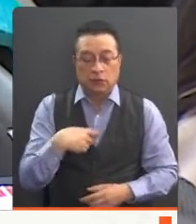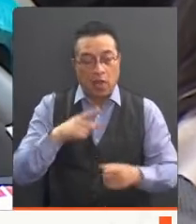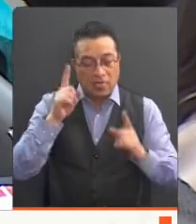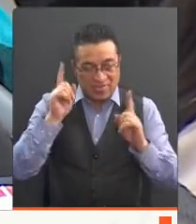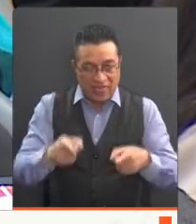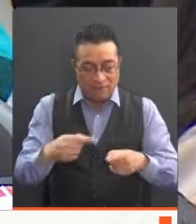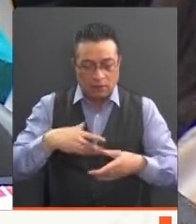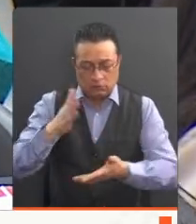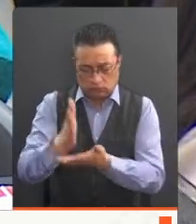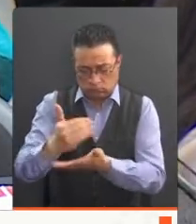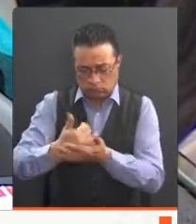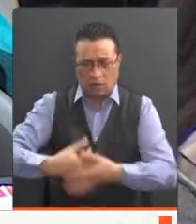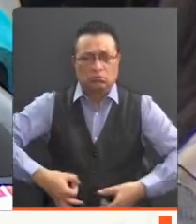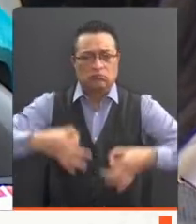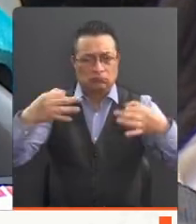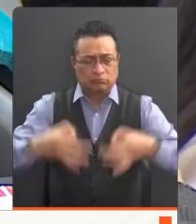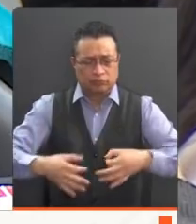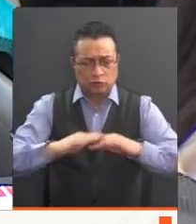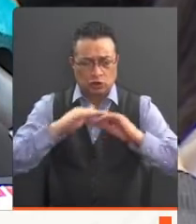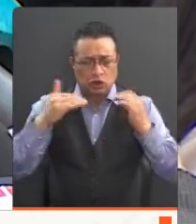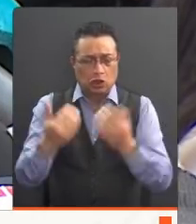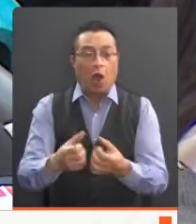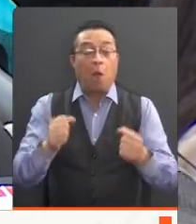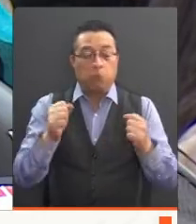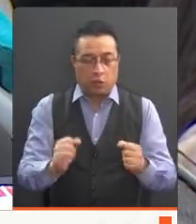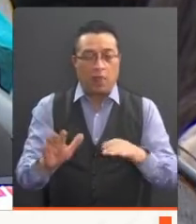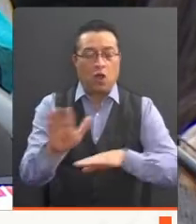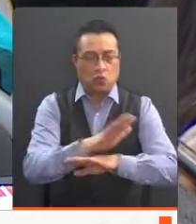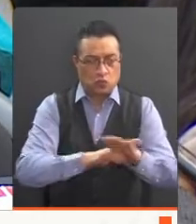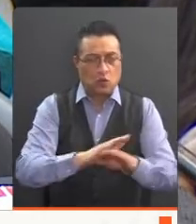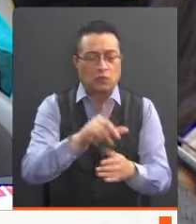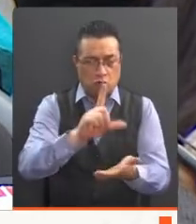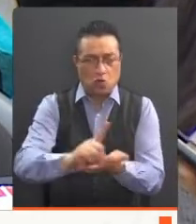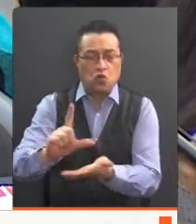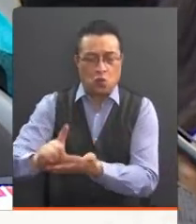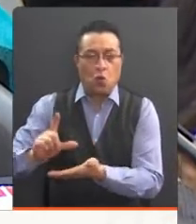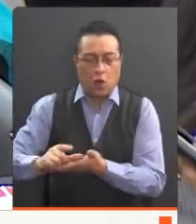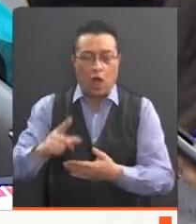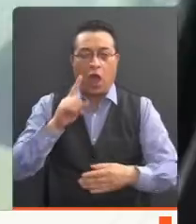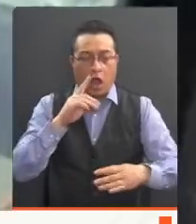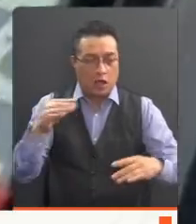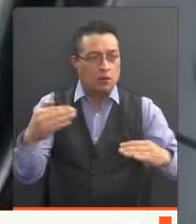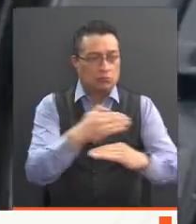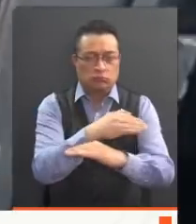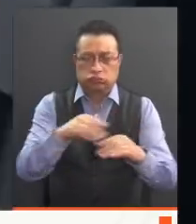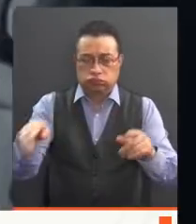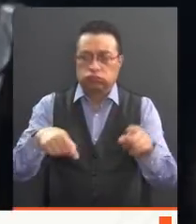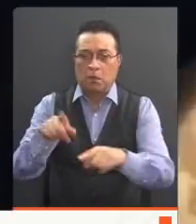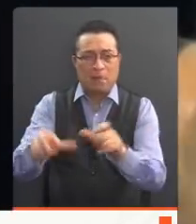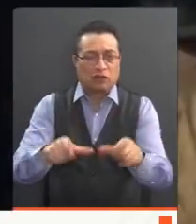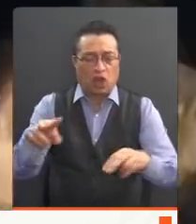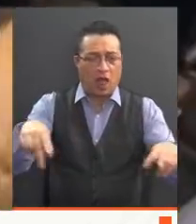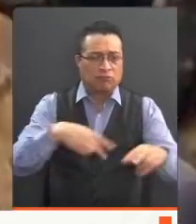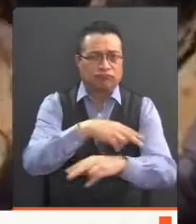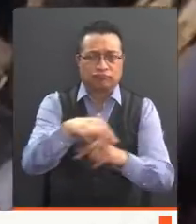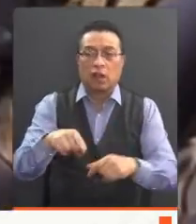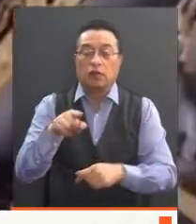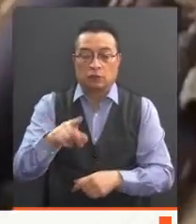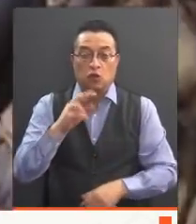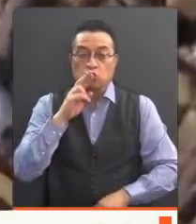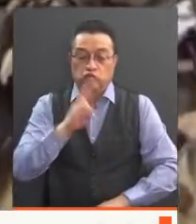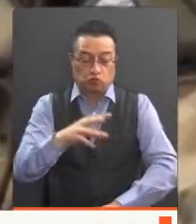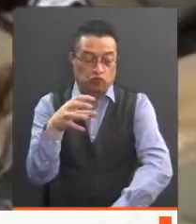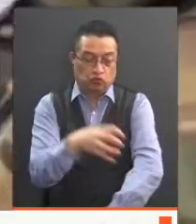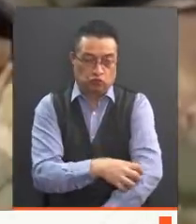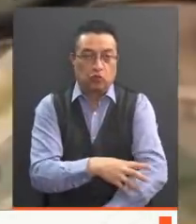adecuada planificación de los medios para poder proteger aquellos lugares donde hay tránsito de personas. Estrategias para la macrozona sur que profundizan